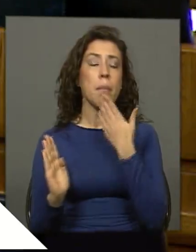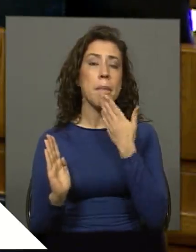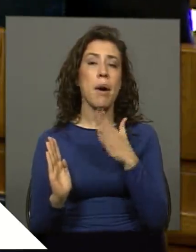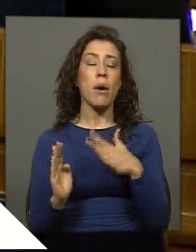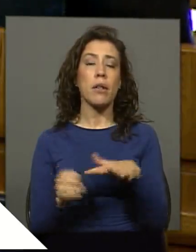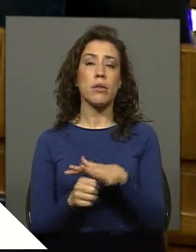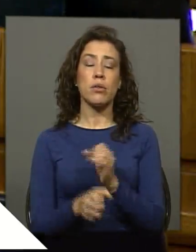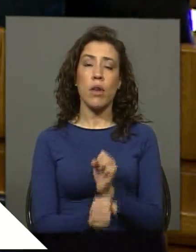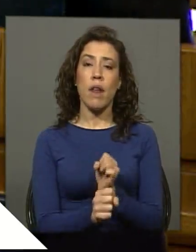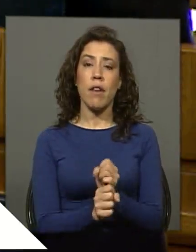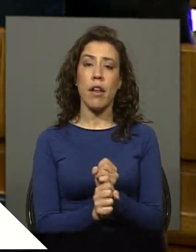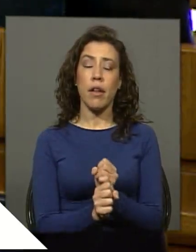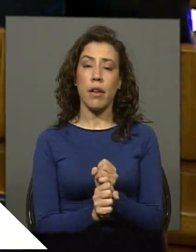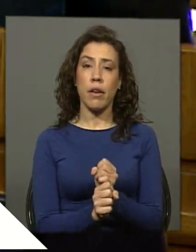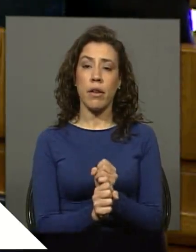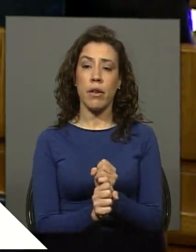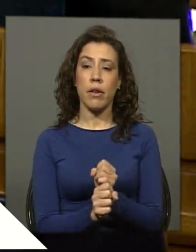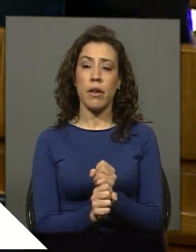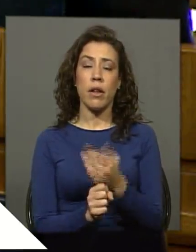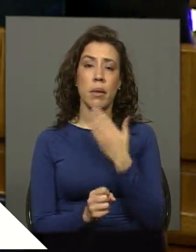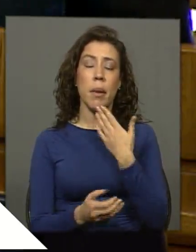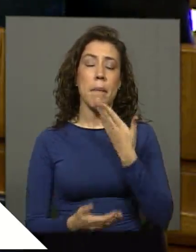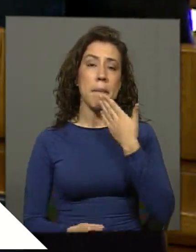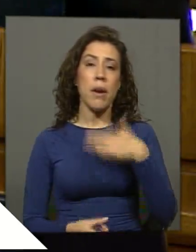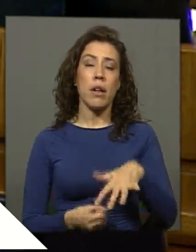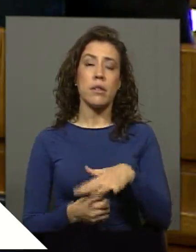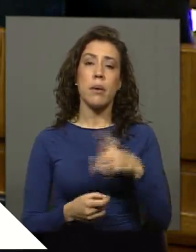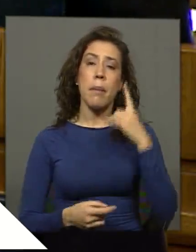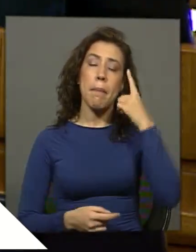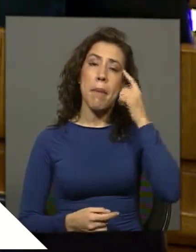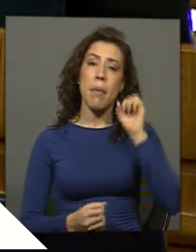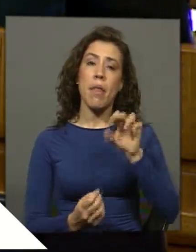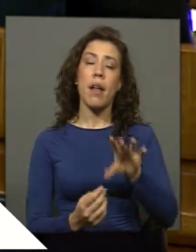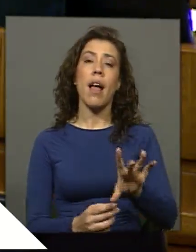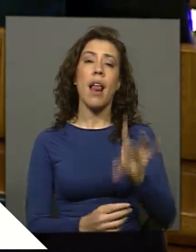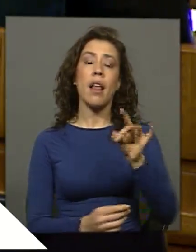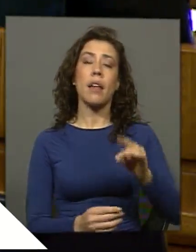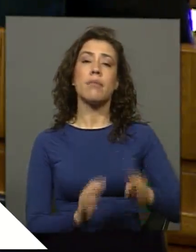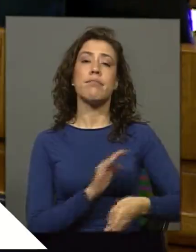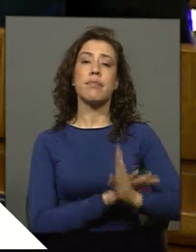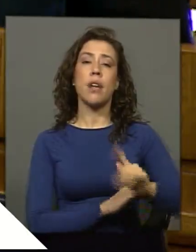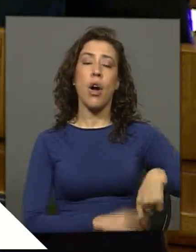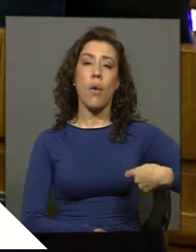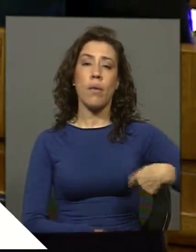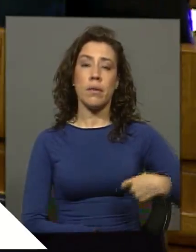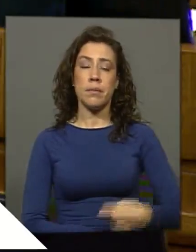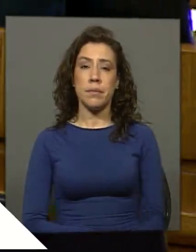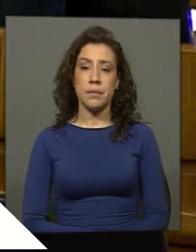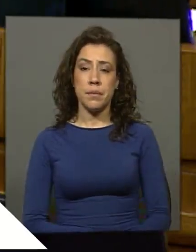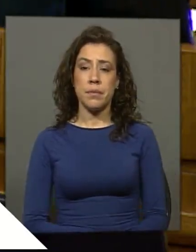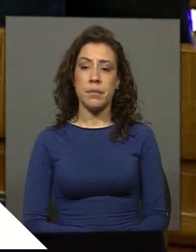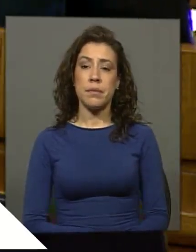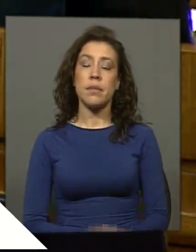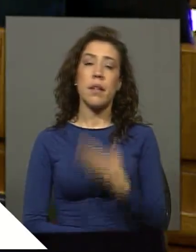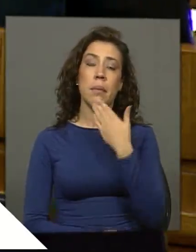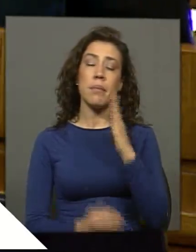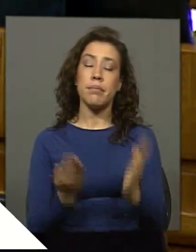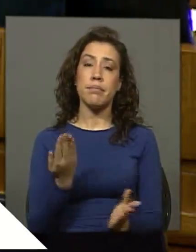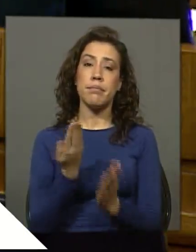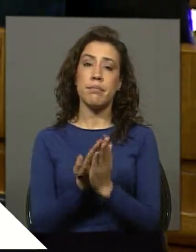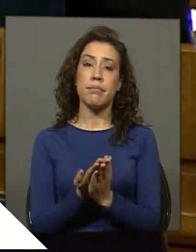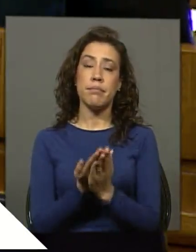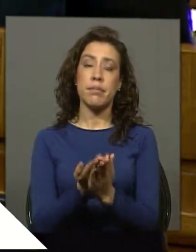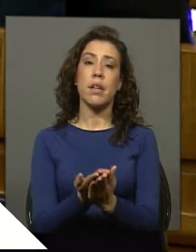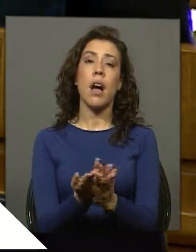condiciones laborales los trabajadores y mejora sus condiciones para optar a una jubilación esperamos que esto además sea acompañado cierto